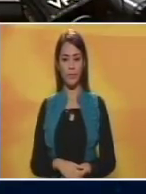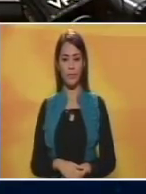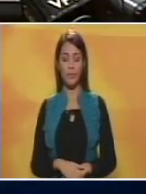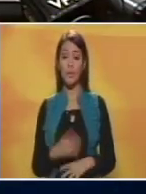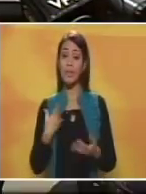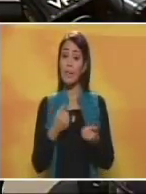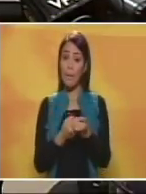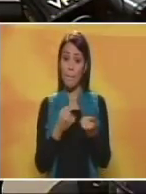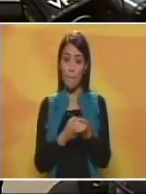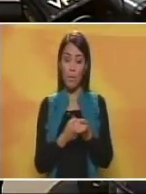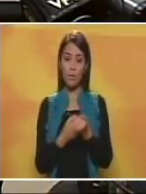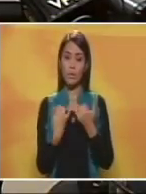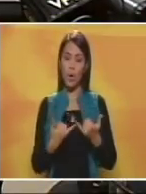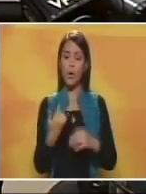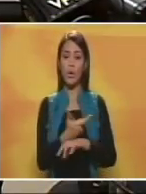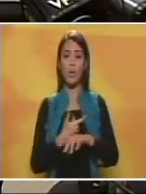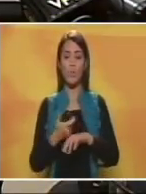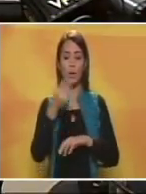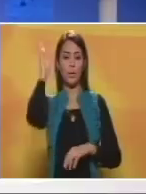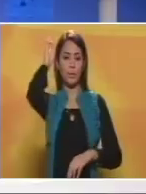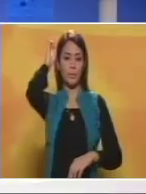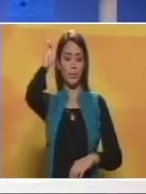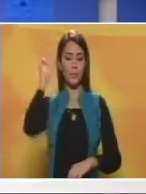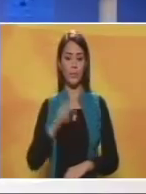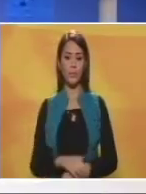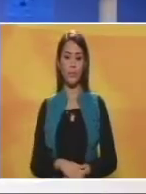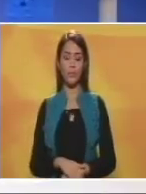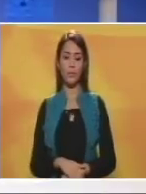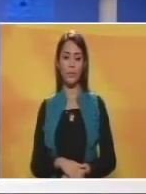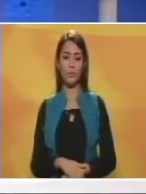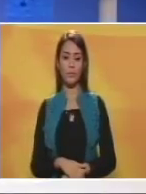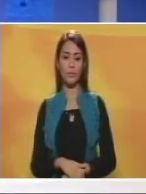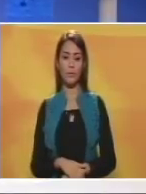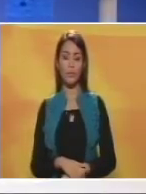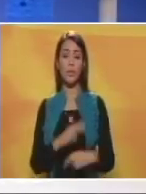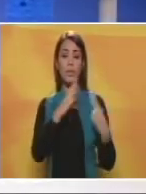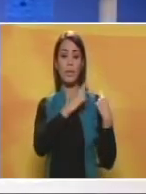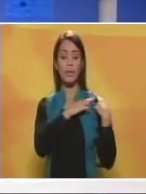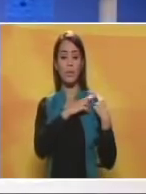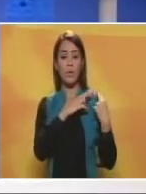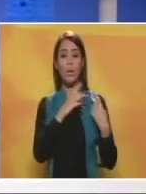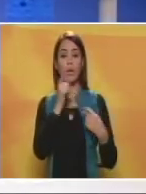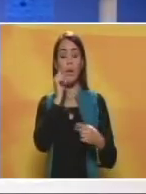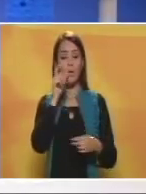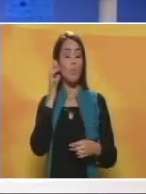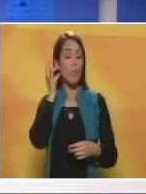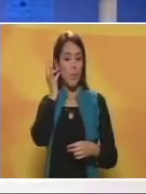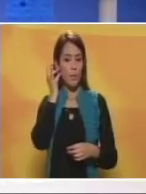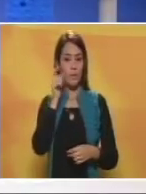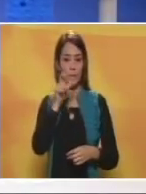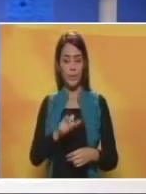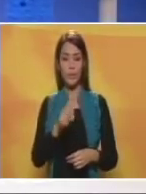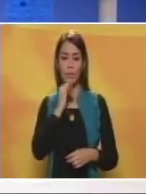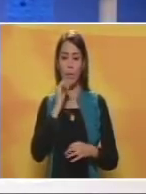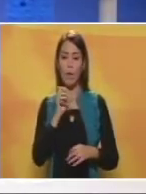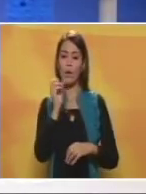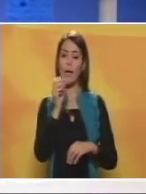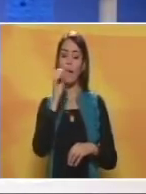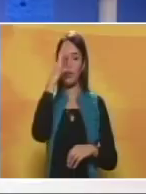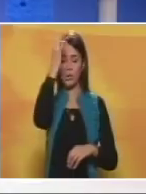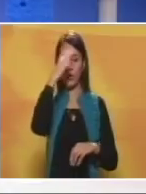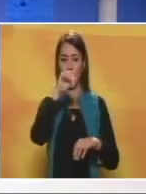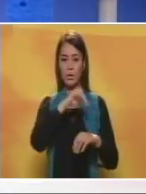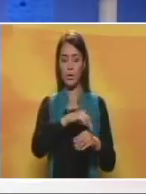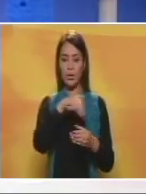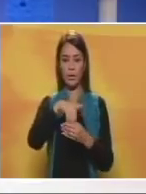que respalda el actual gobierno de Perú. La rectora Tania D'Amelio informó que el Consejo Nacional Electoral del CNE conformará